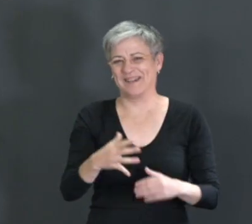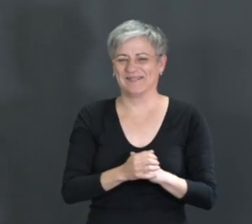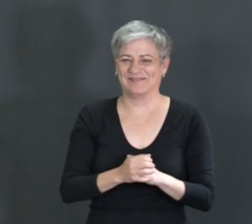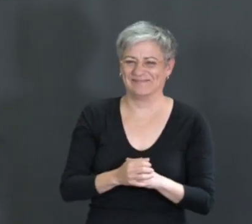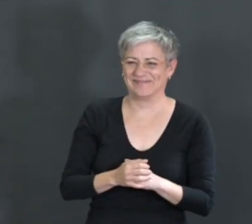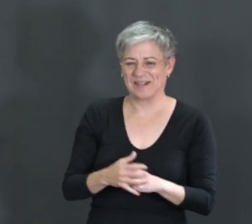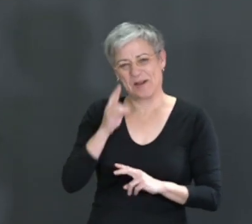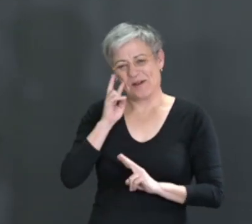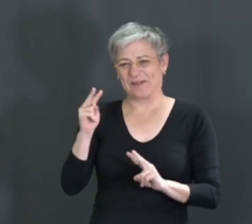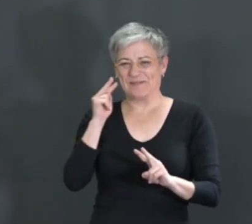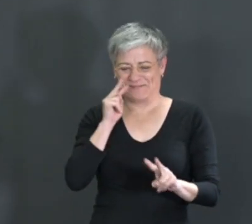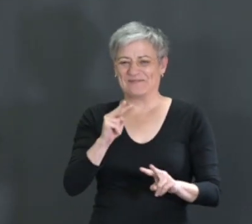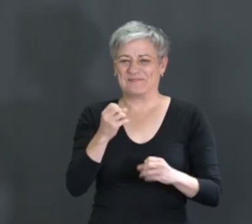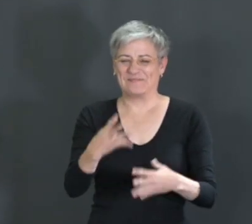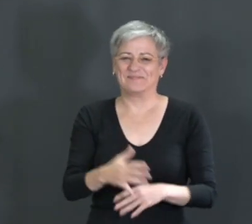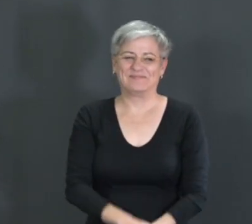no perdernos.